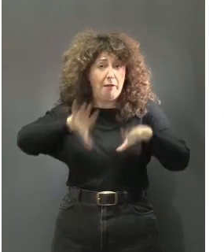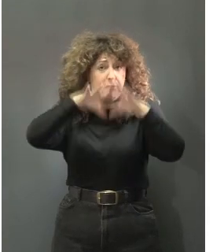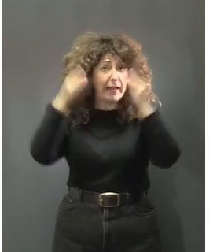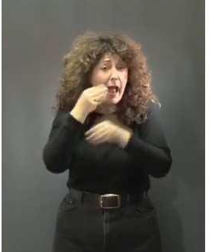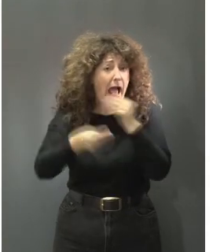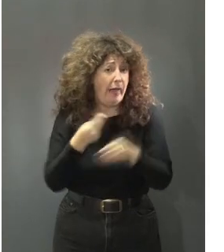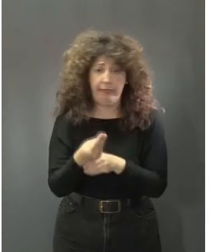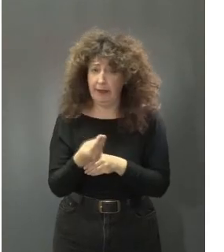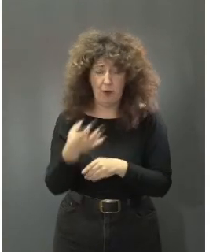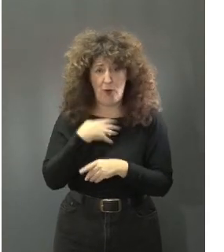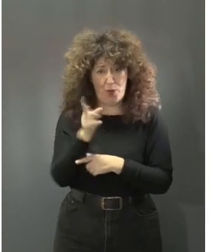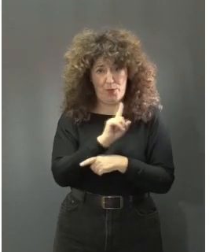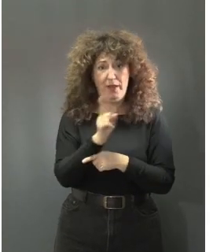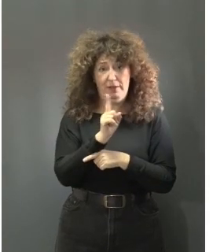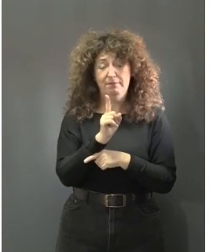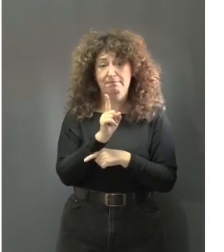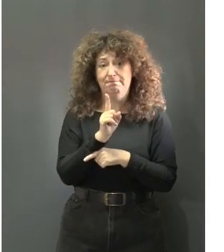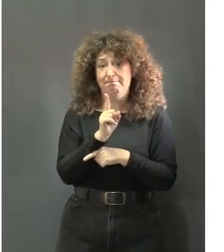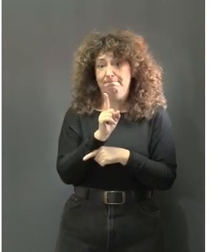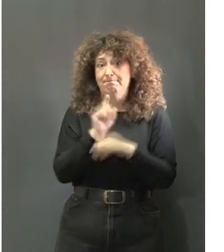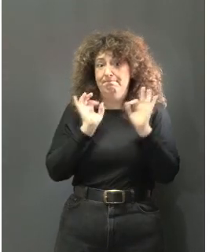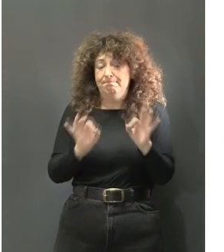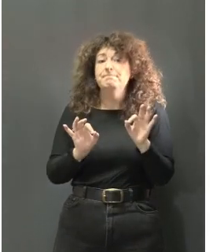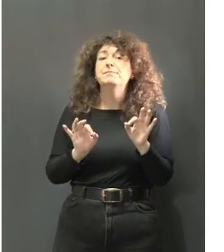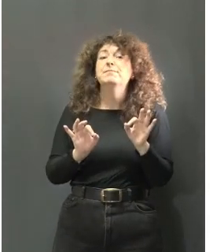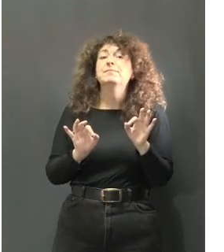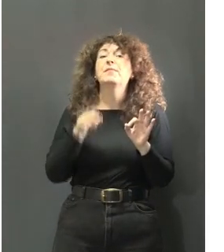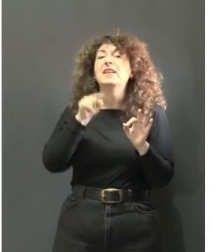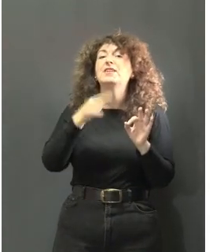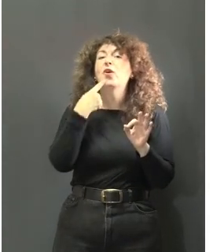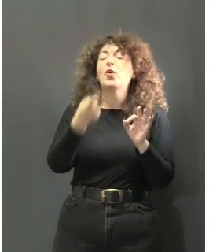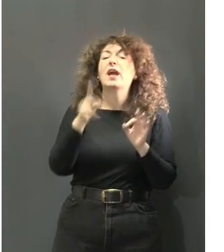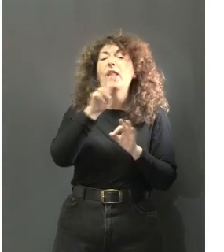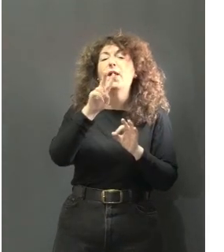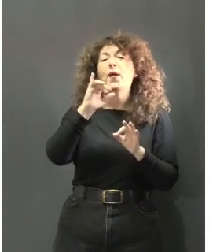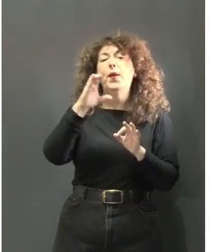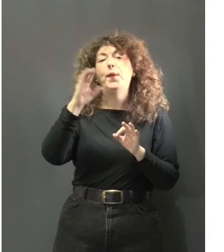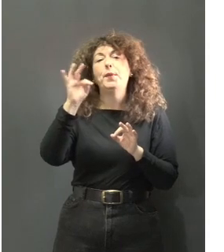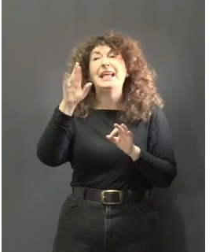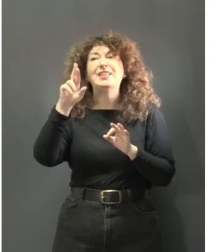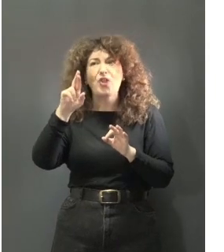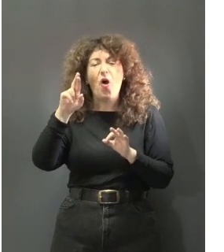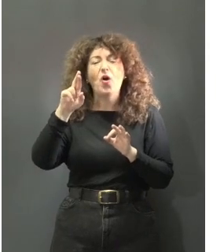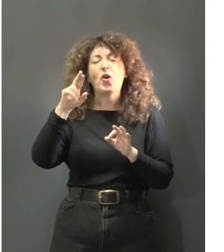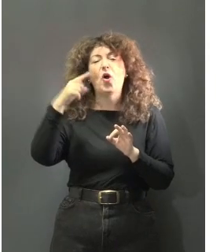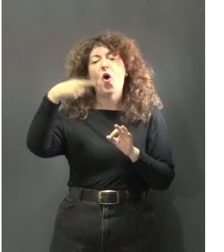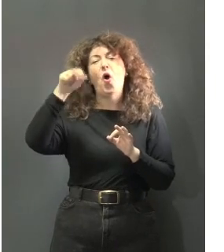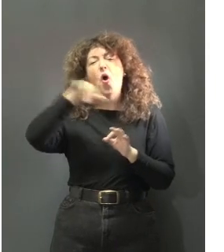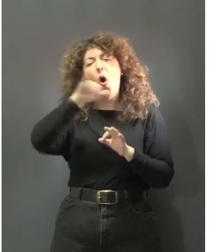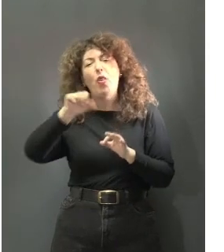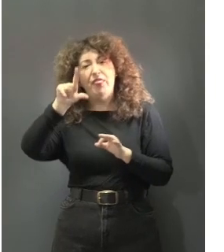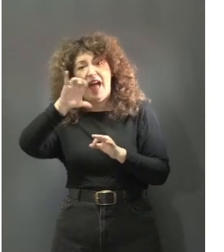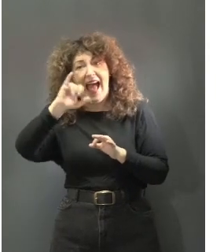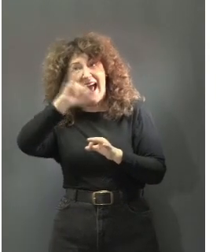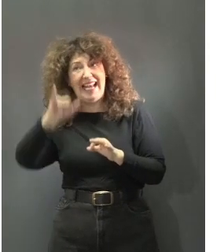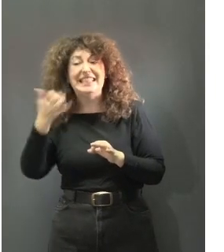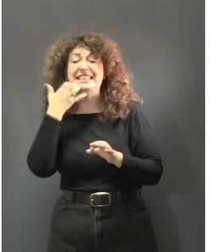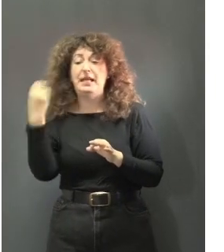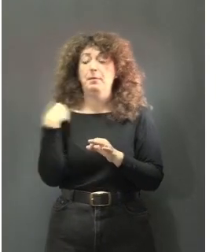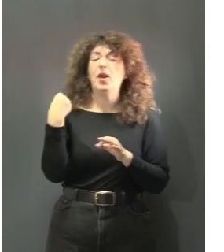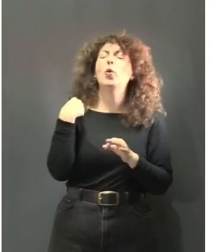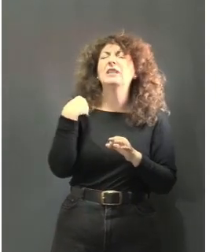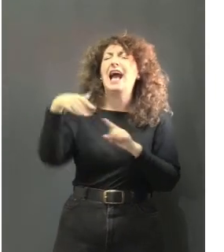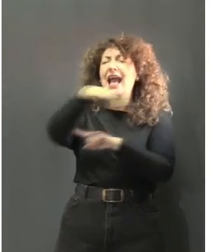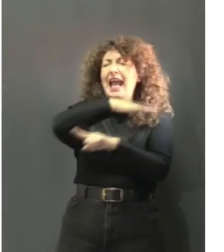dice... Bien. Esto es lo que contesta Víctor González cuando le preguntan en qué entornos deberíamos hacer